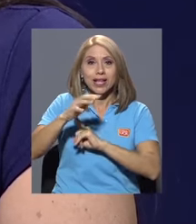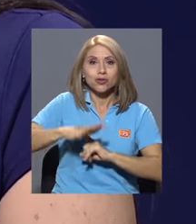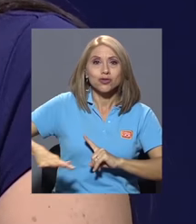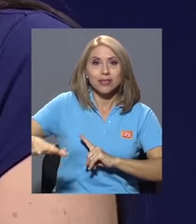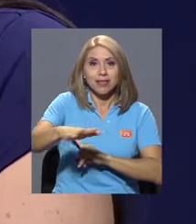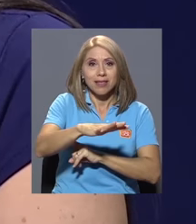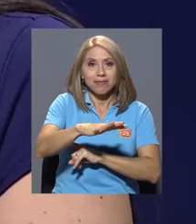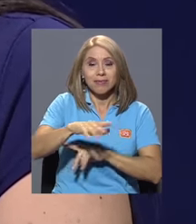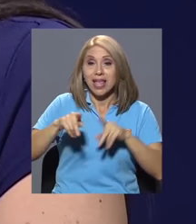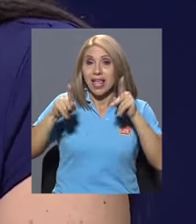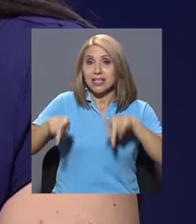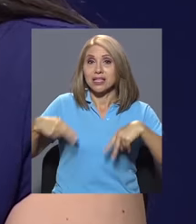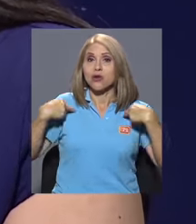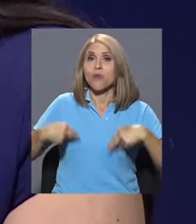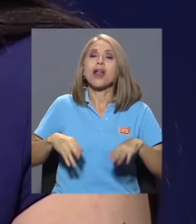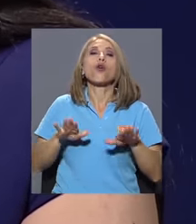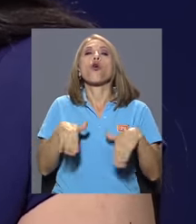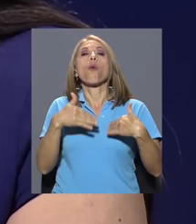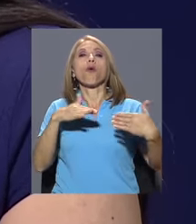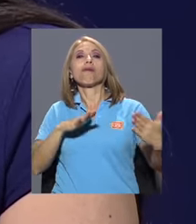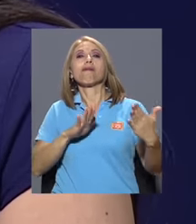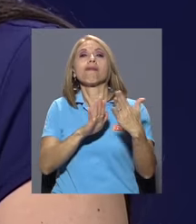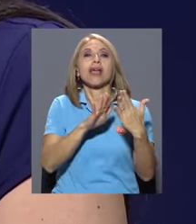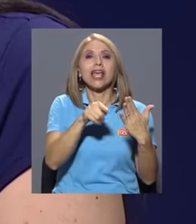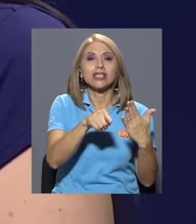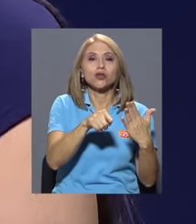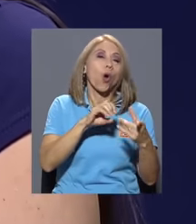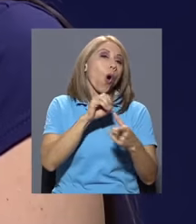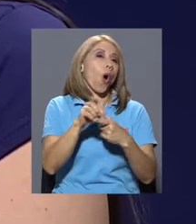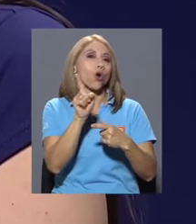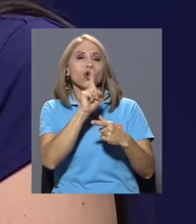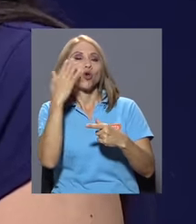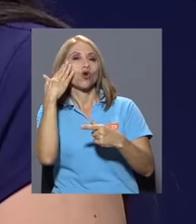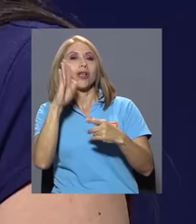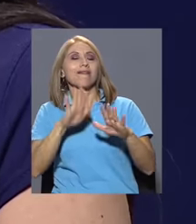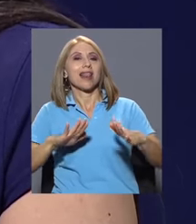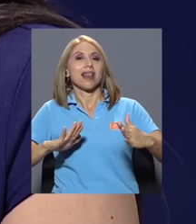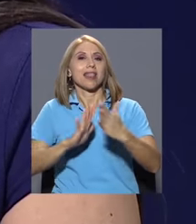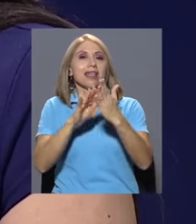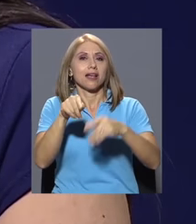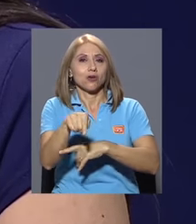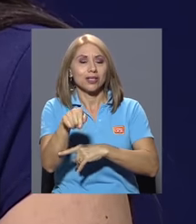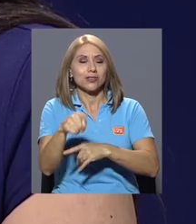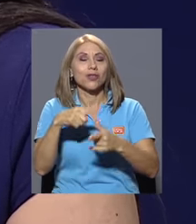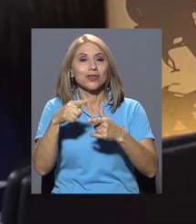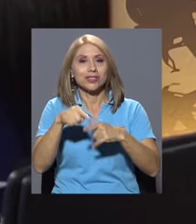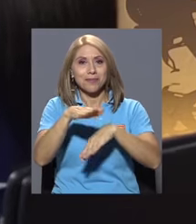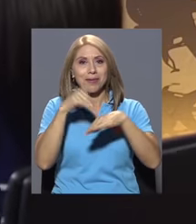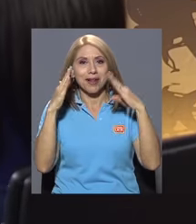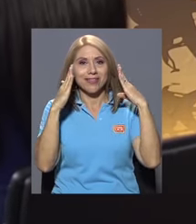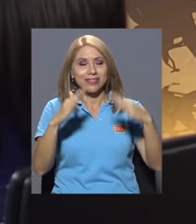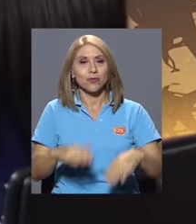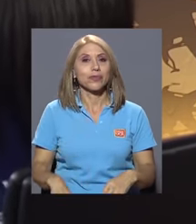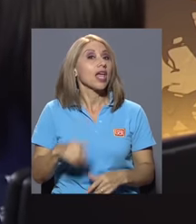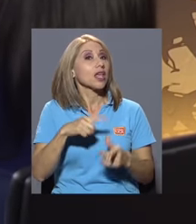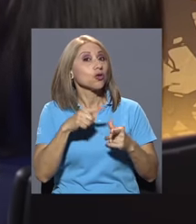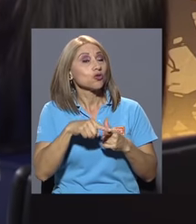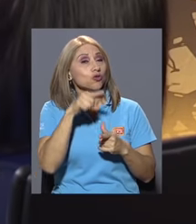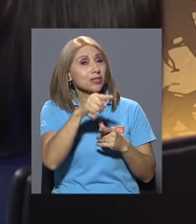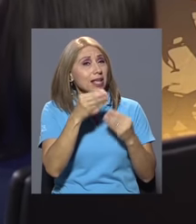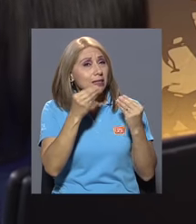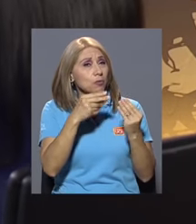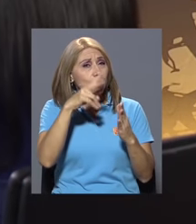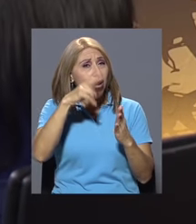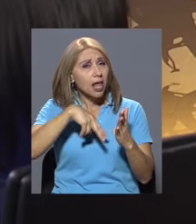humano lidia con eso o no sabe lidiar con eso. Y esas eran unas cosas que me llamaba mucho la atención. Así es que habías hecho mucha lectura,